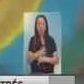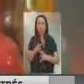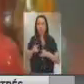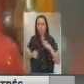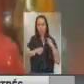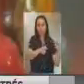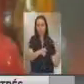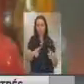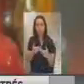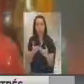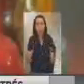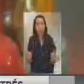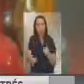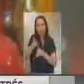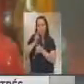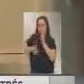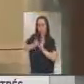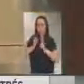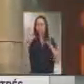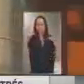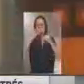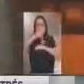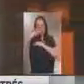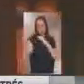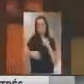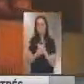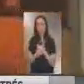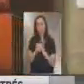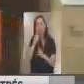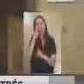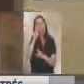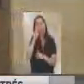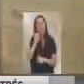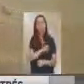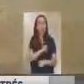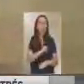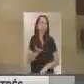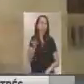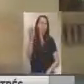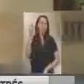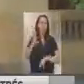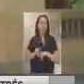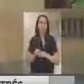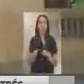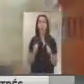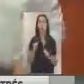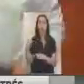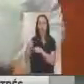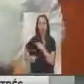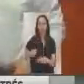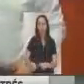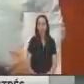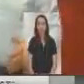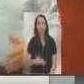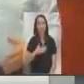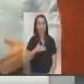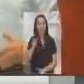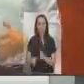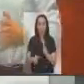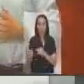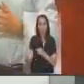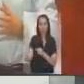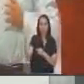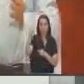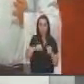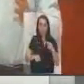menú, bar abierto toda la noche y un ambiente que nos recuerda a Santiago de antaño, con glamour e historia. Queremos que la gente que